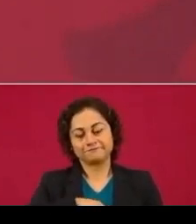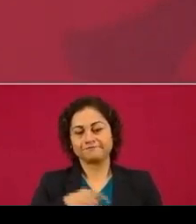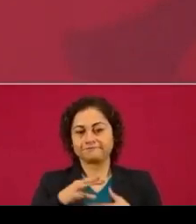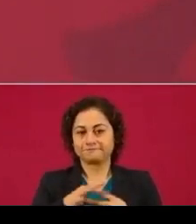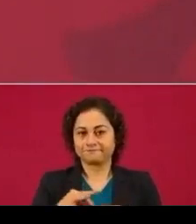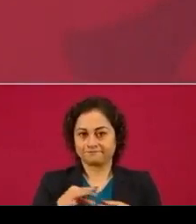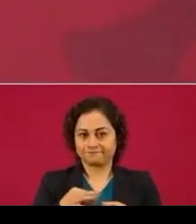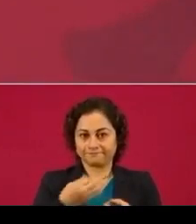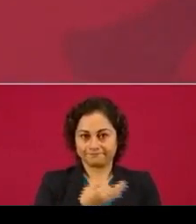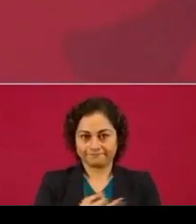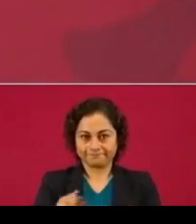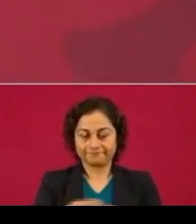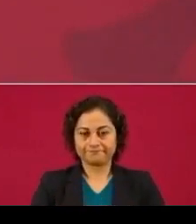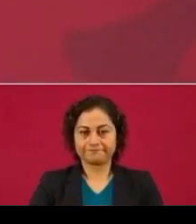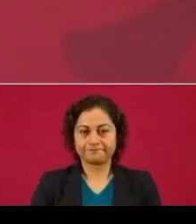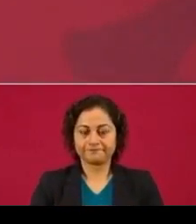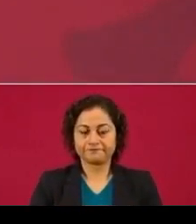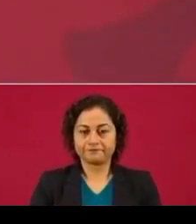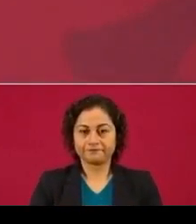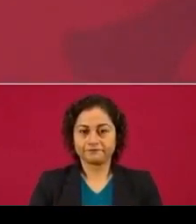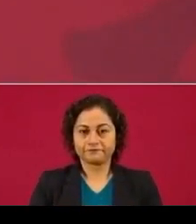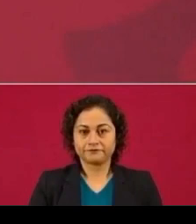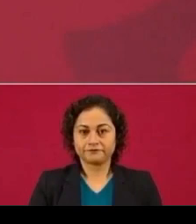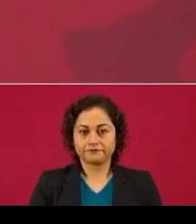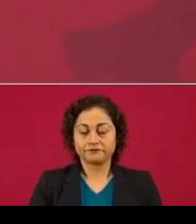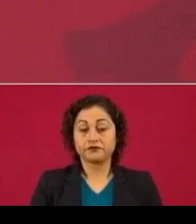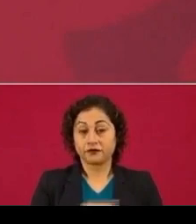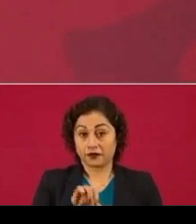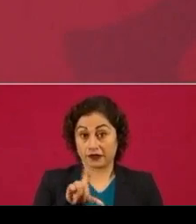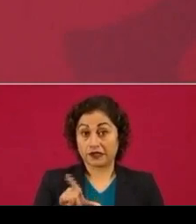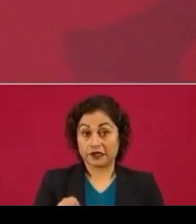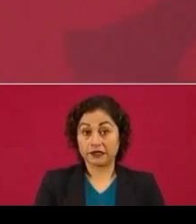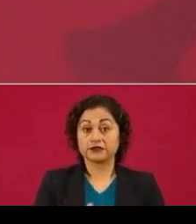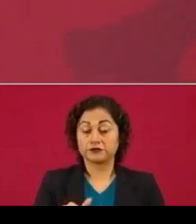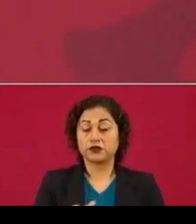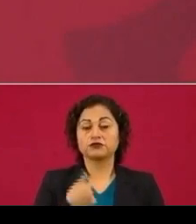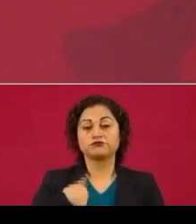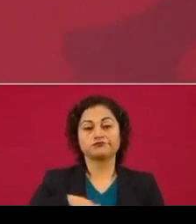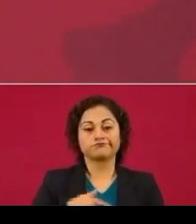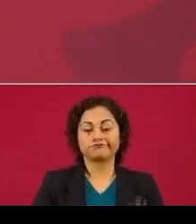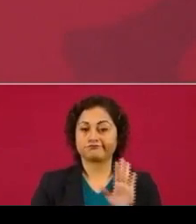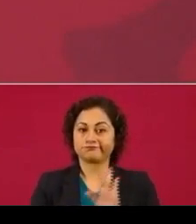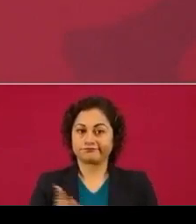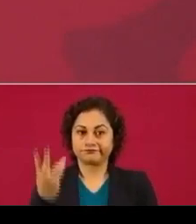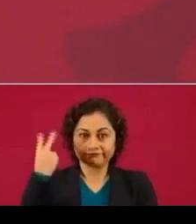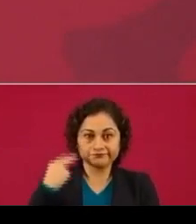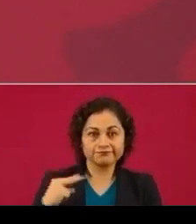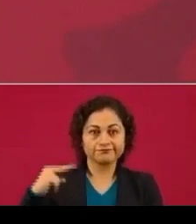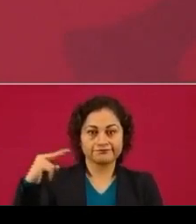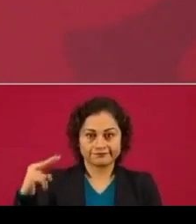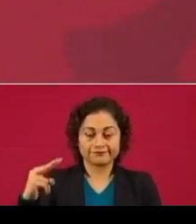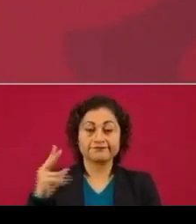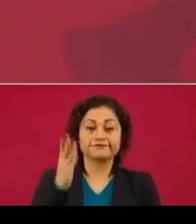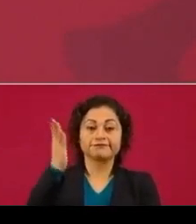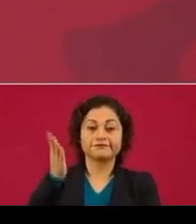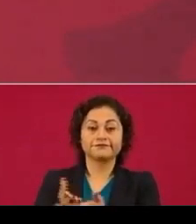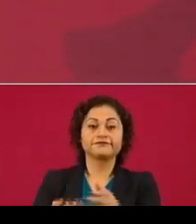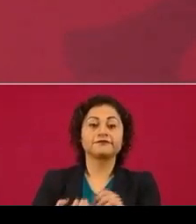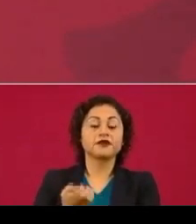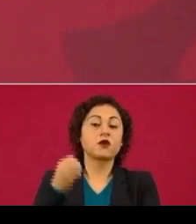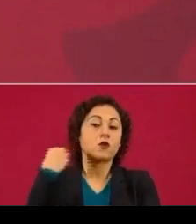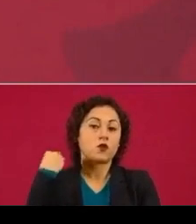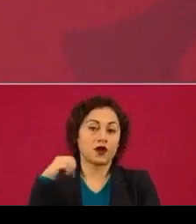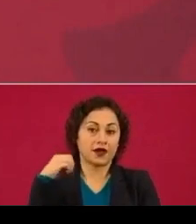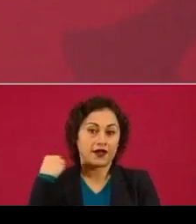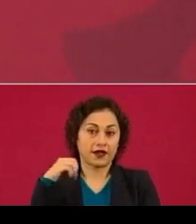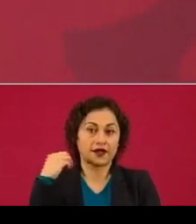y salimos más tarde a la gira, vamos a Oaxaca,